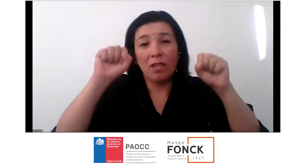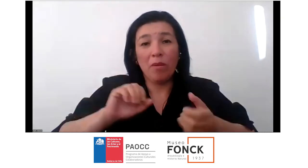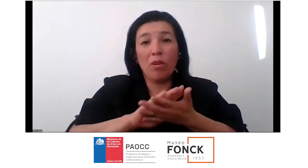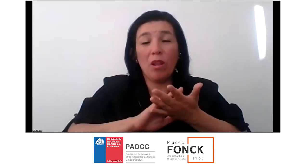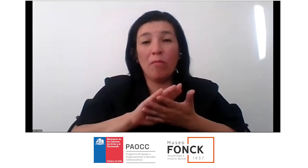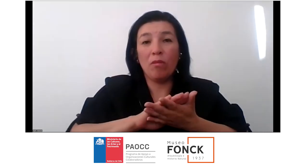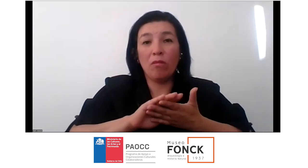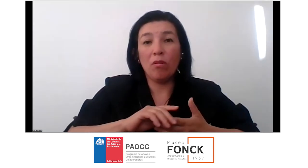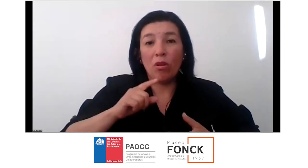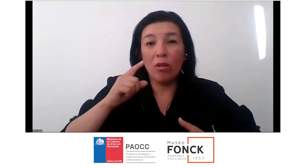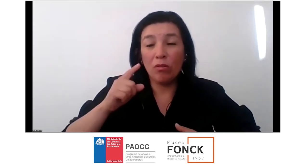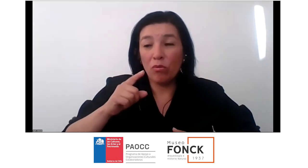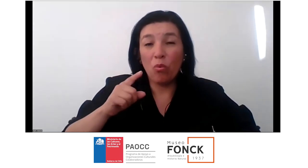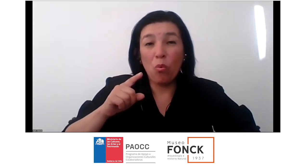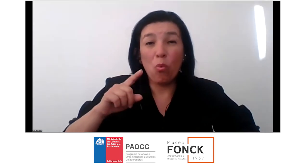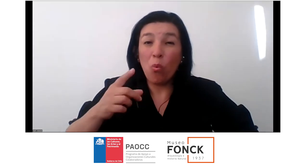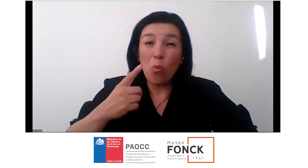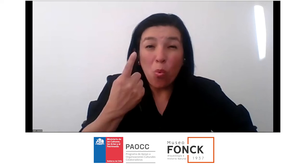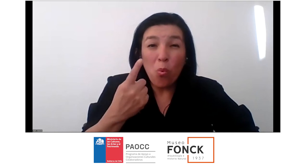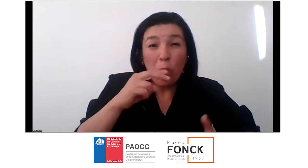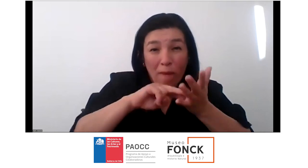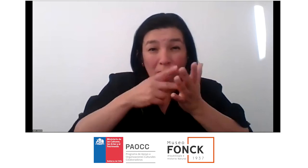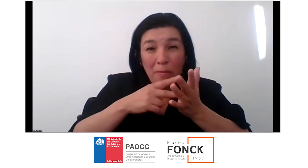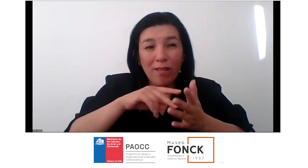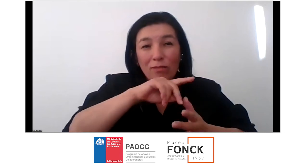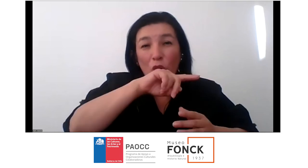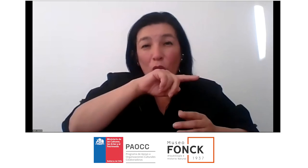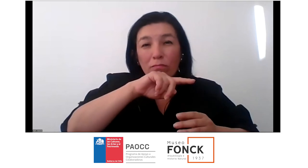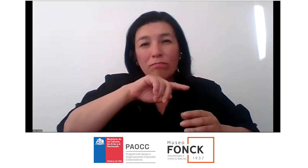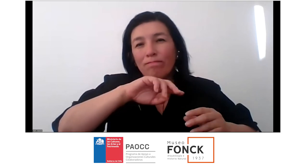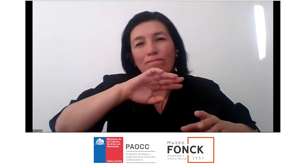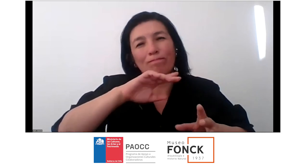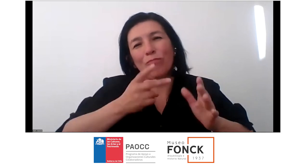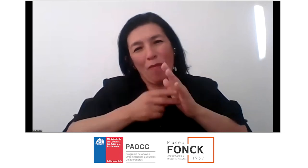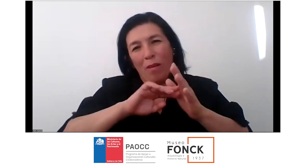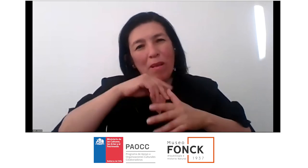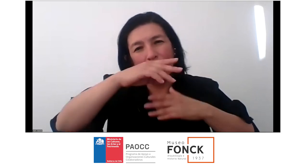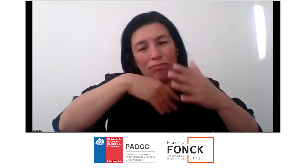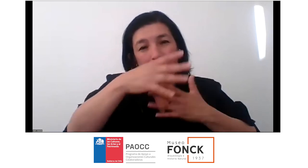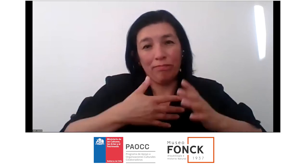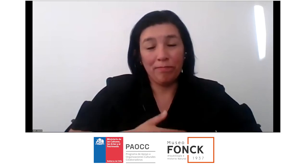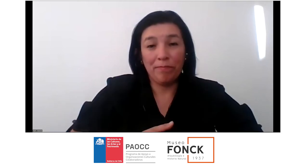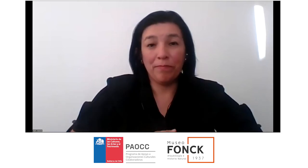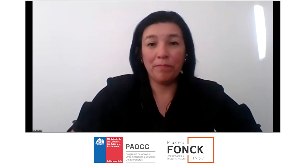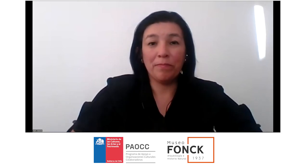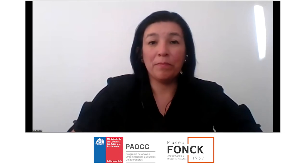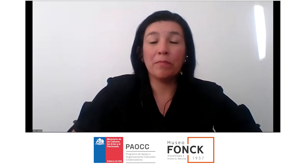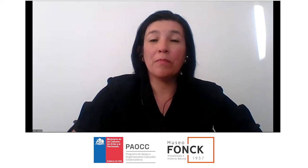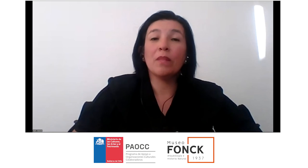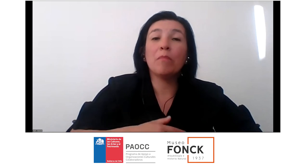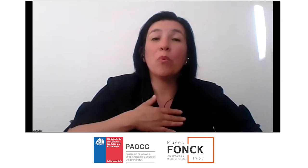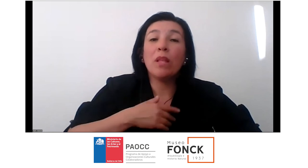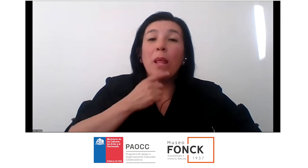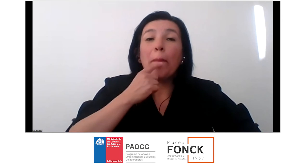parte, todo el resto, ¿verdad?, pierde su equilibrio. Me gustaría a mí, si dentro del público